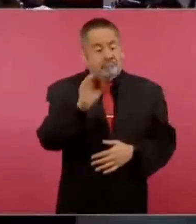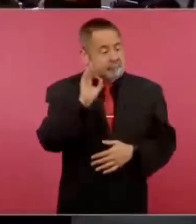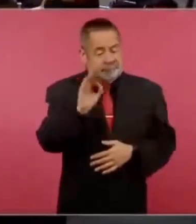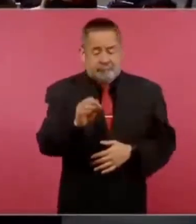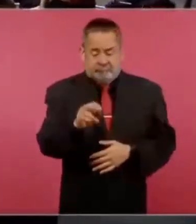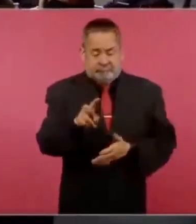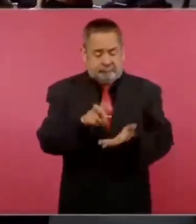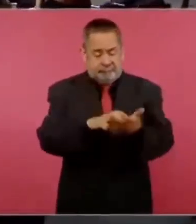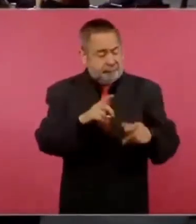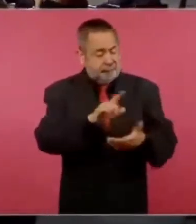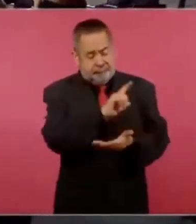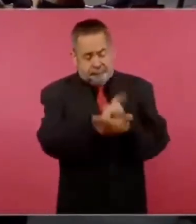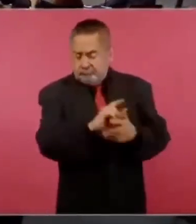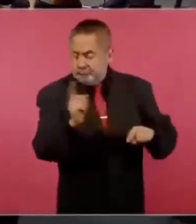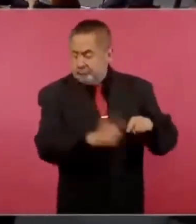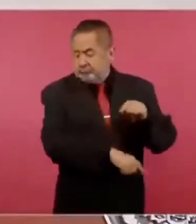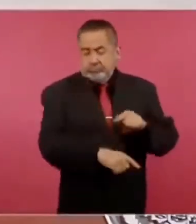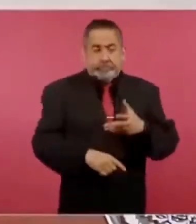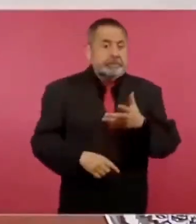entre otras cosas.